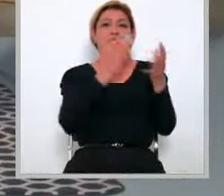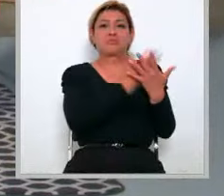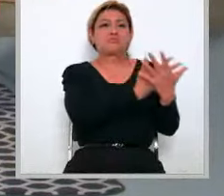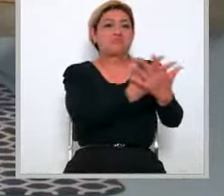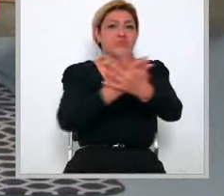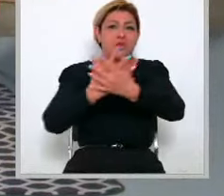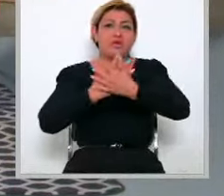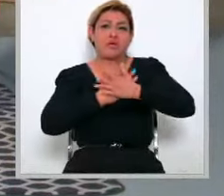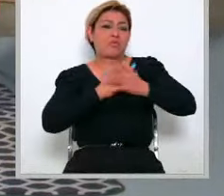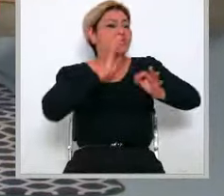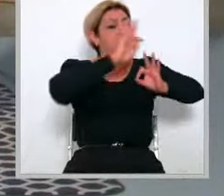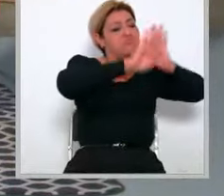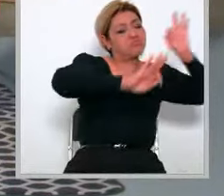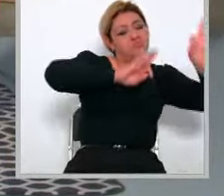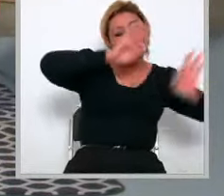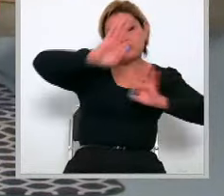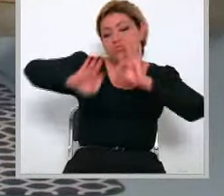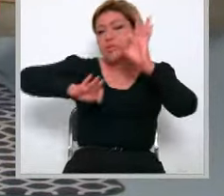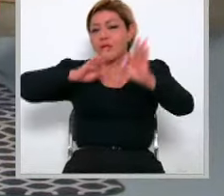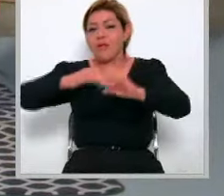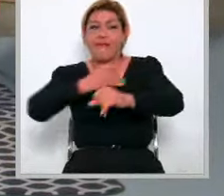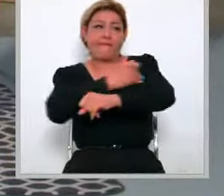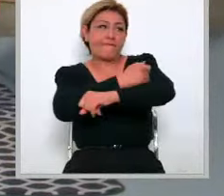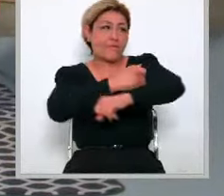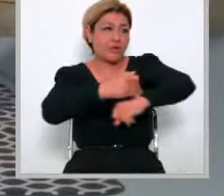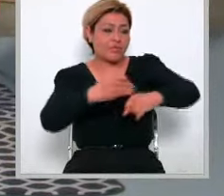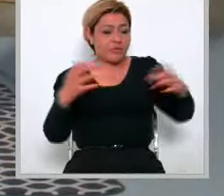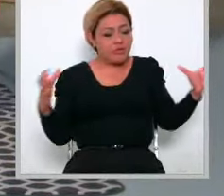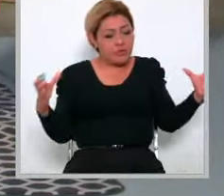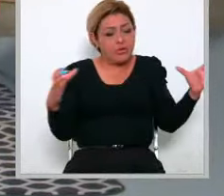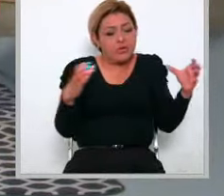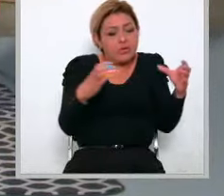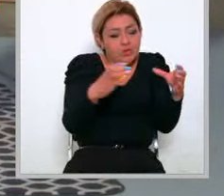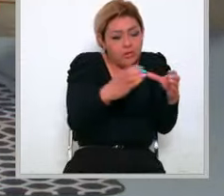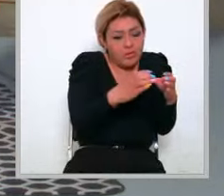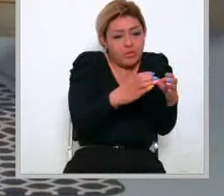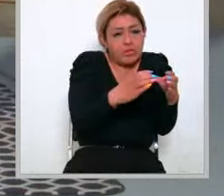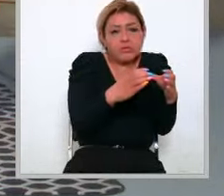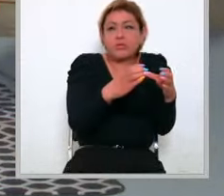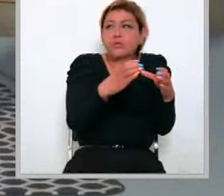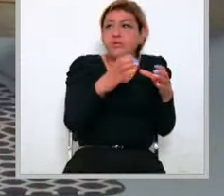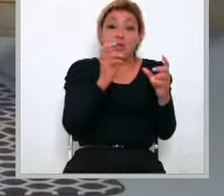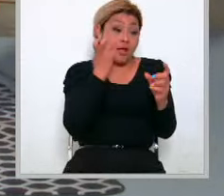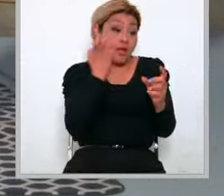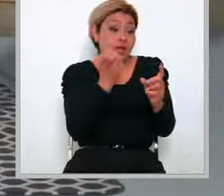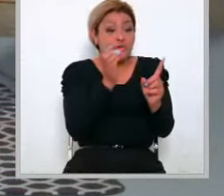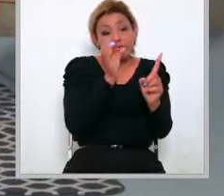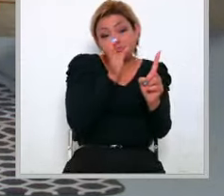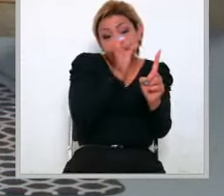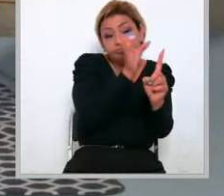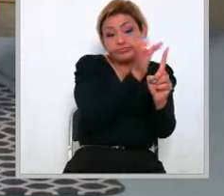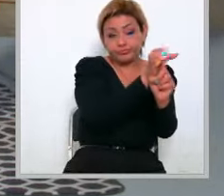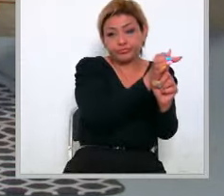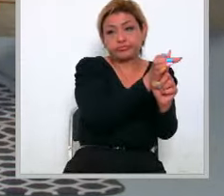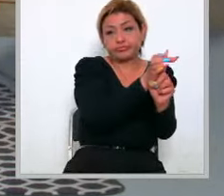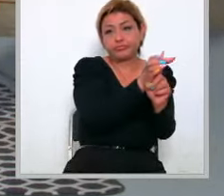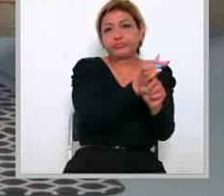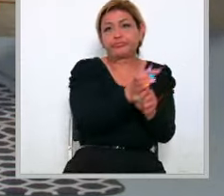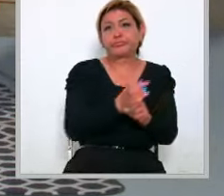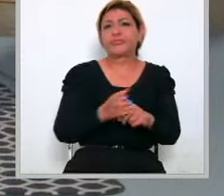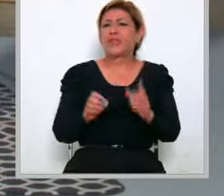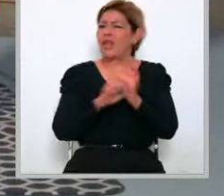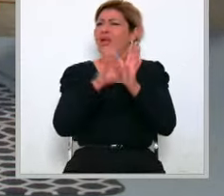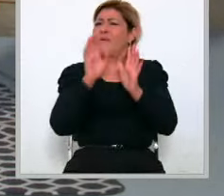Eso es muy importante. También tenemos derecho a una familia, derecho a un hombre y a muchos derechos más que por favor los invitamos a que estén. Por ejemplo, a formar parte de este tipo de